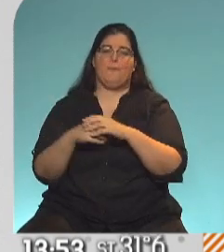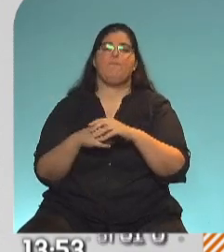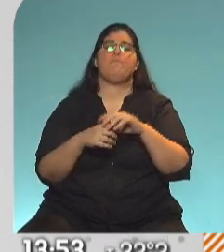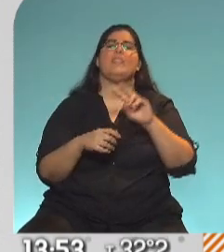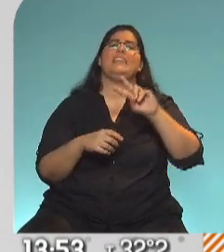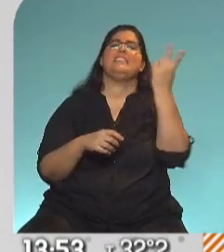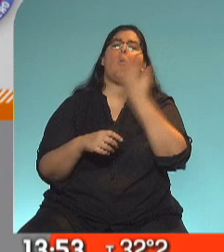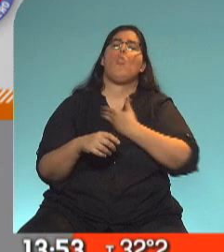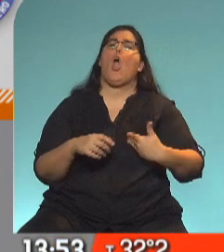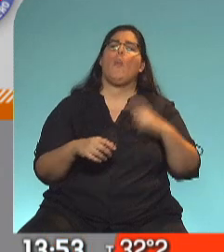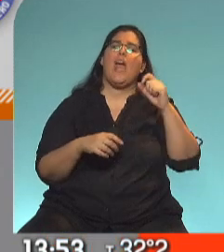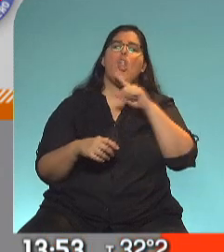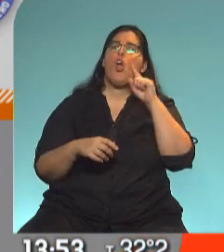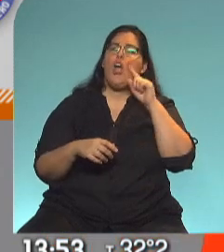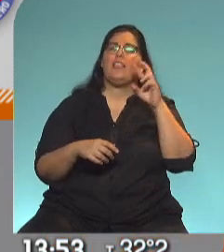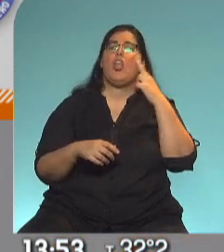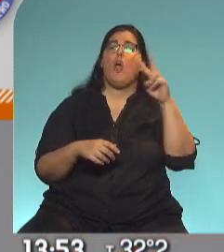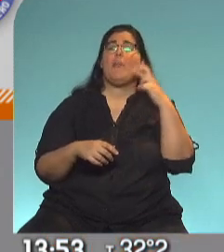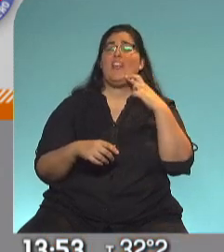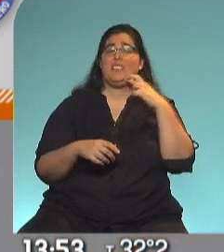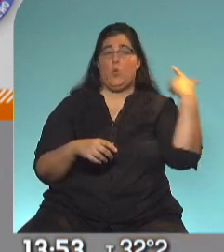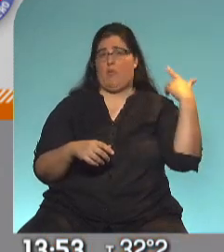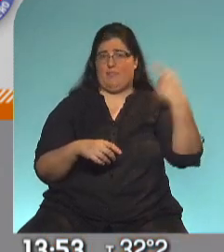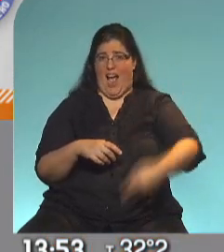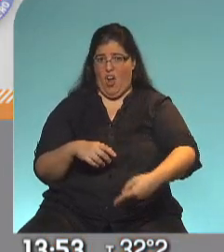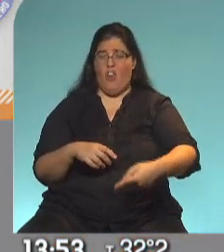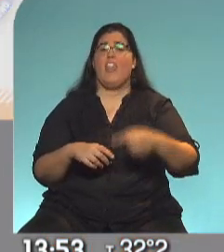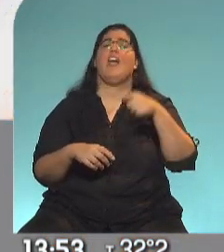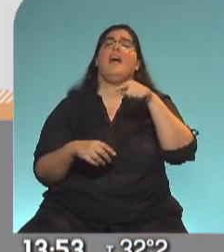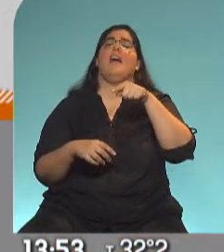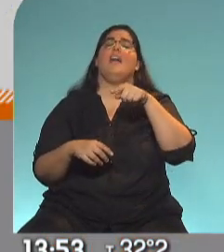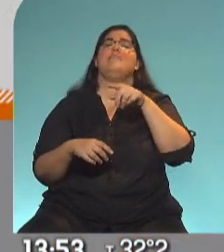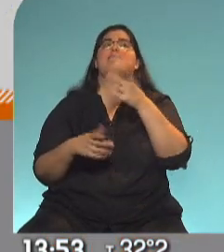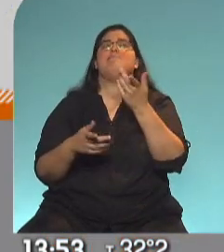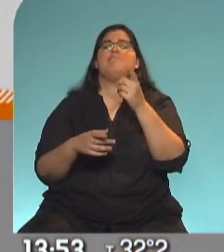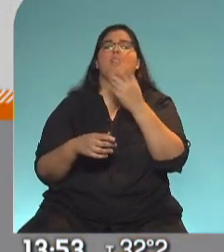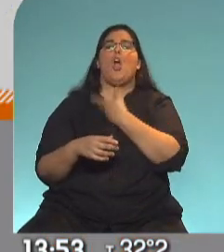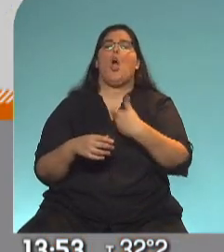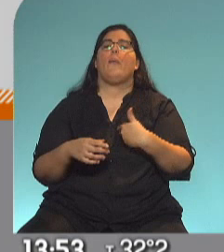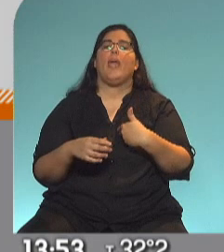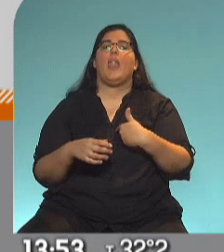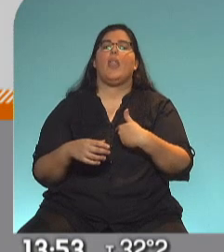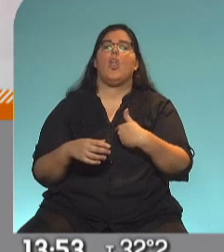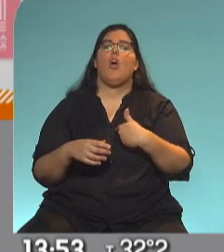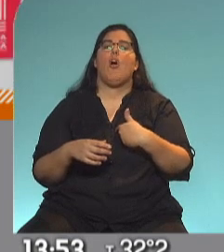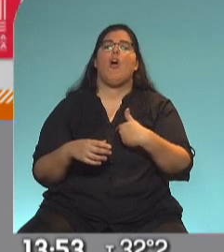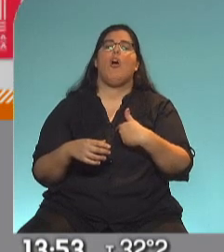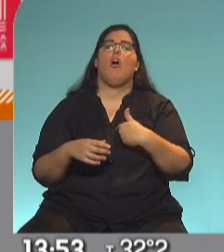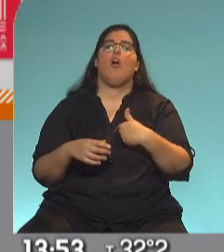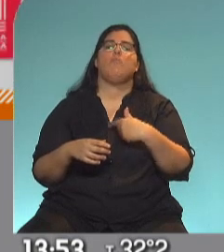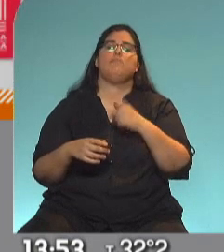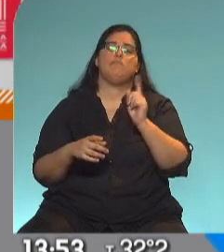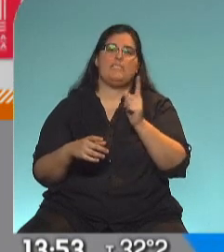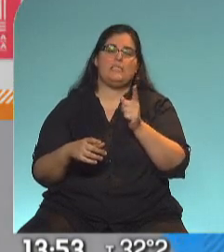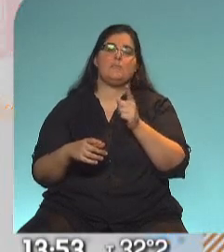de Giuseppe Conte desde el 2019 hasta la actualidad. En este caso el gobierno, bueno, también